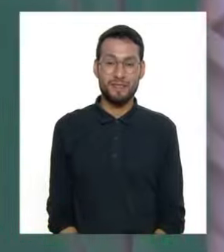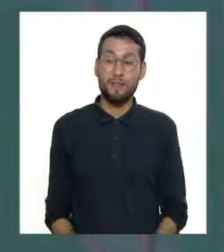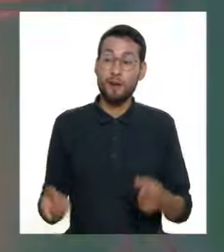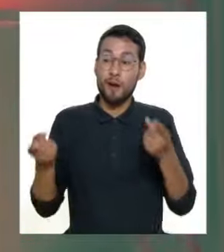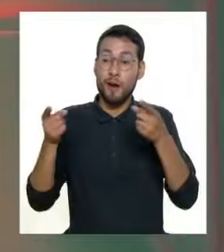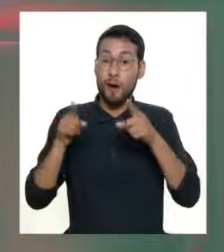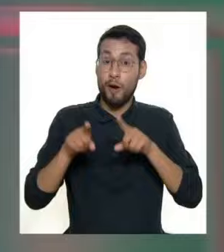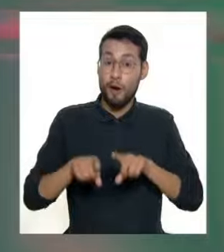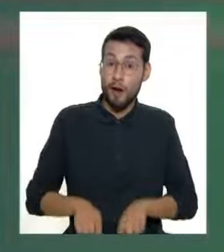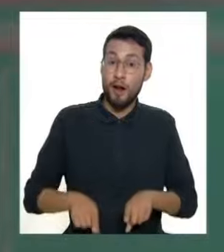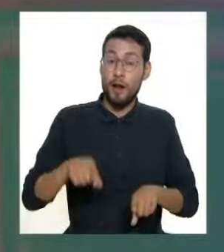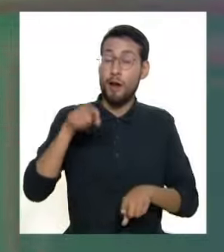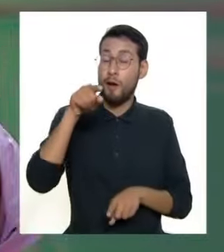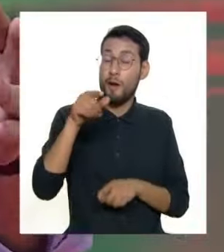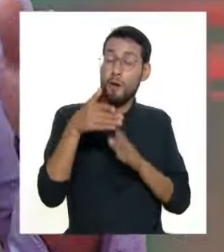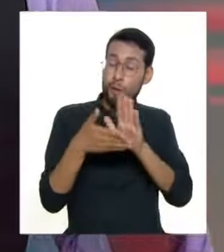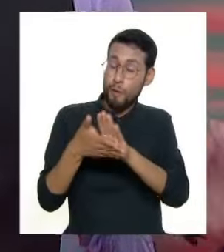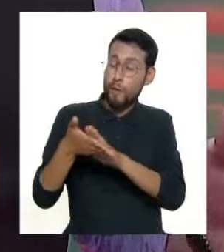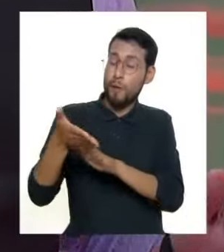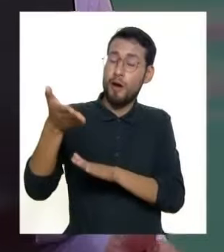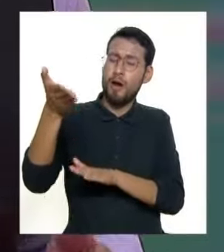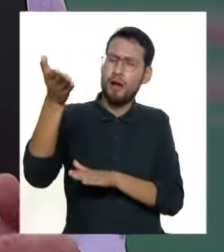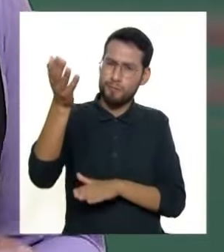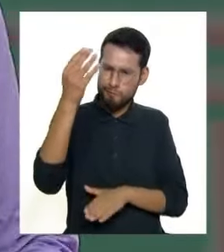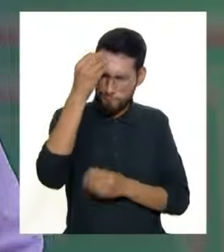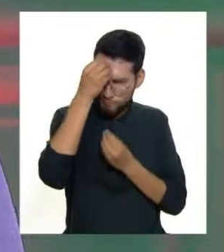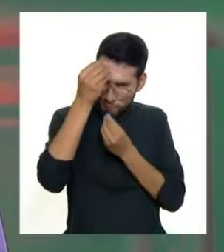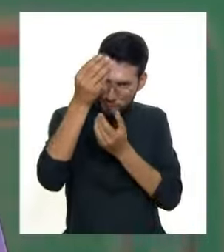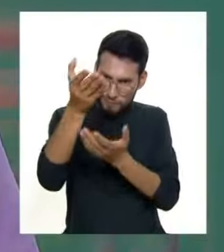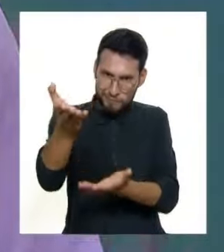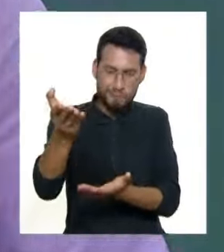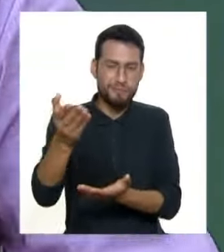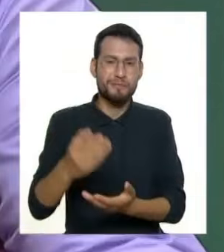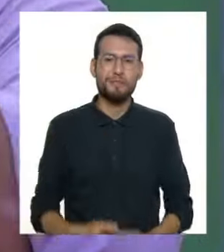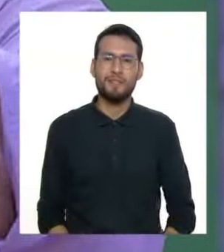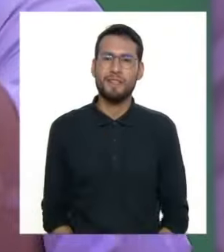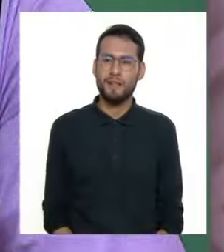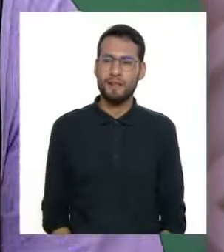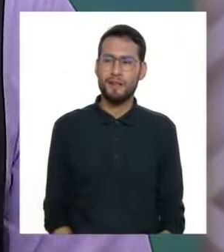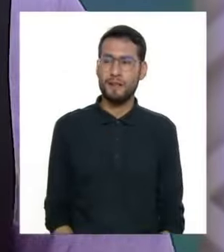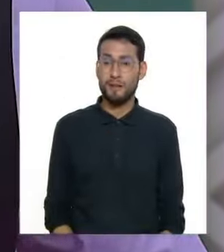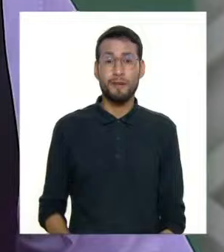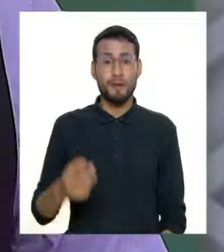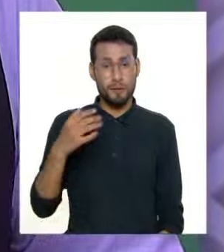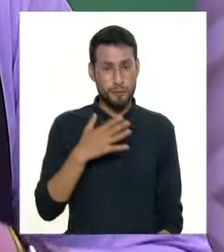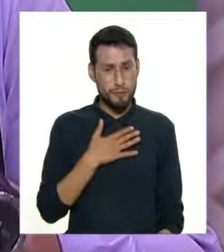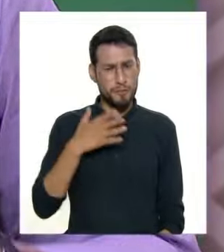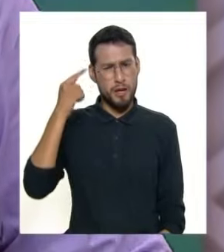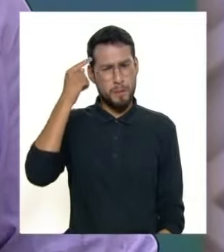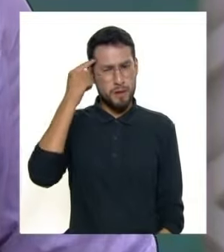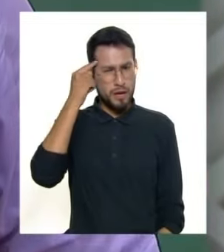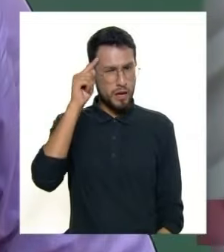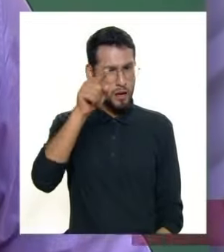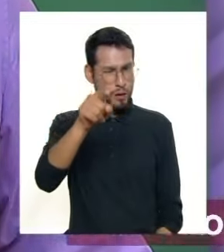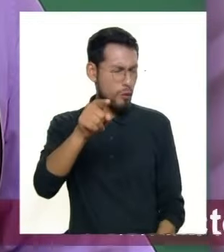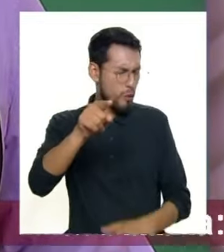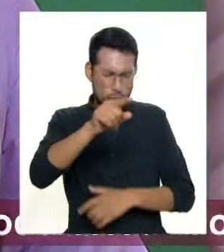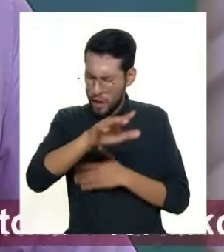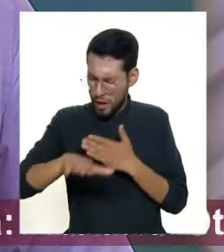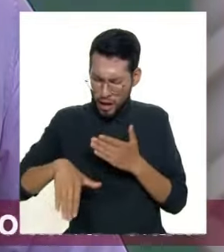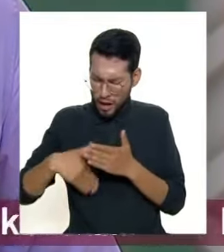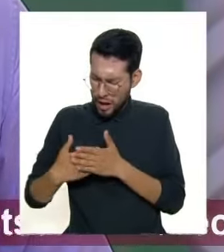Cuando tengas que partir, quiero que sepas que estaré pensando en ti todos